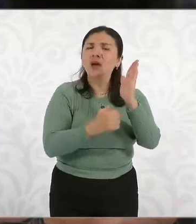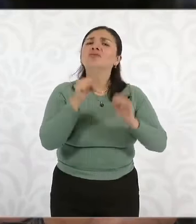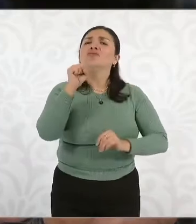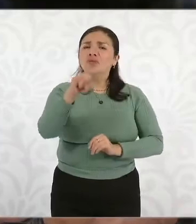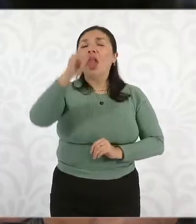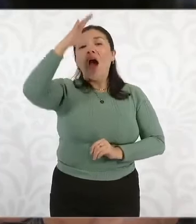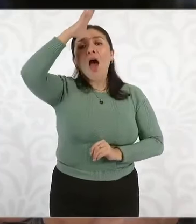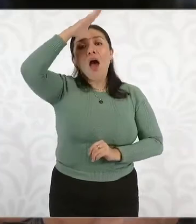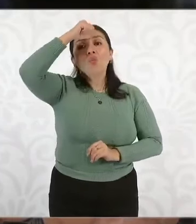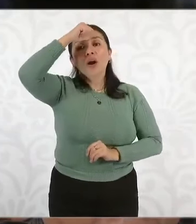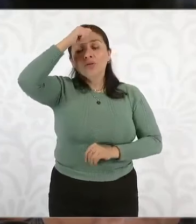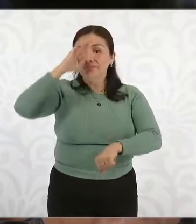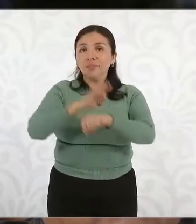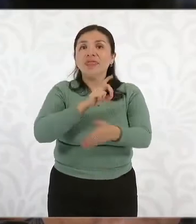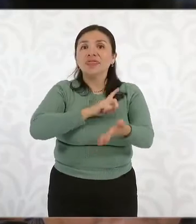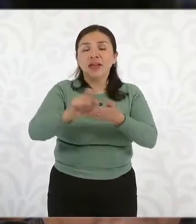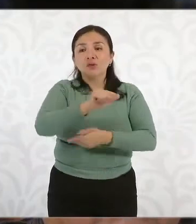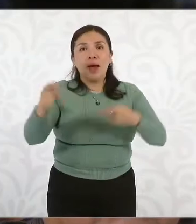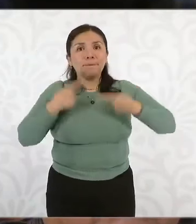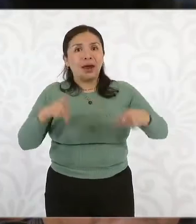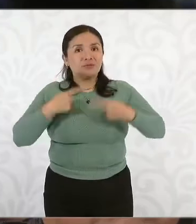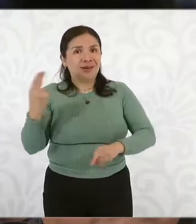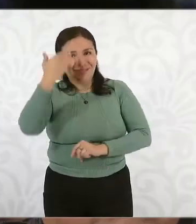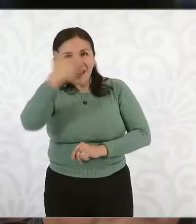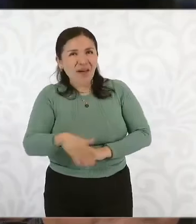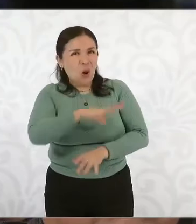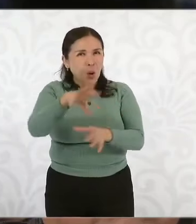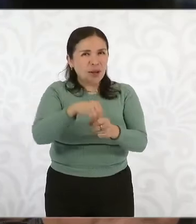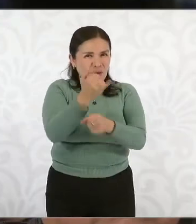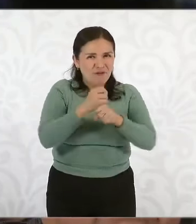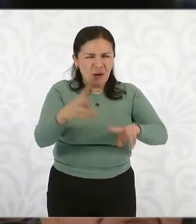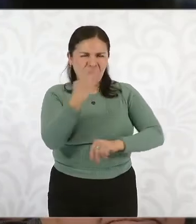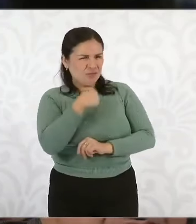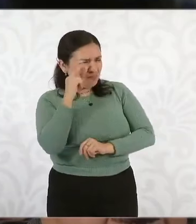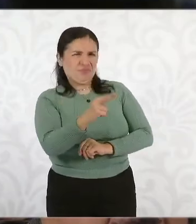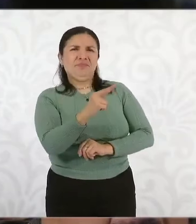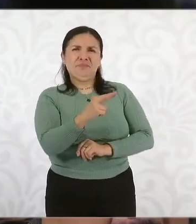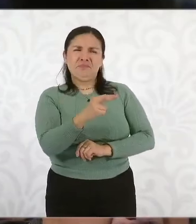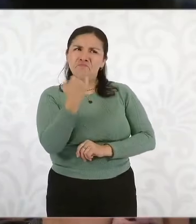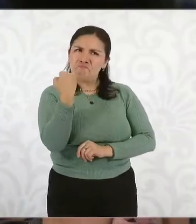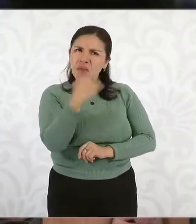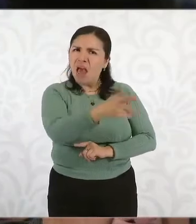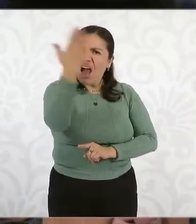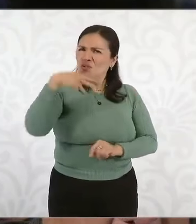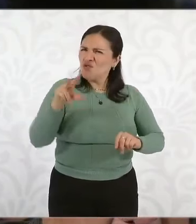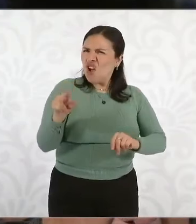respaldó estos derechos de las audiencias. Entonces, pues nos llamó la atención por esa histórica